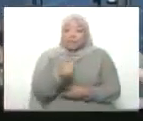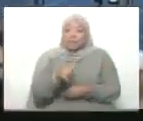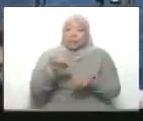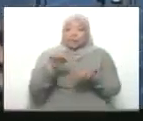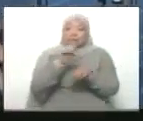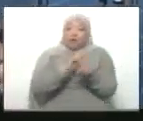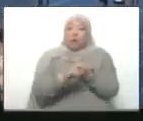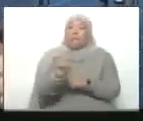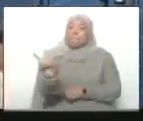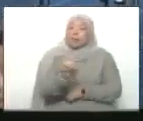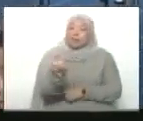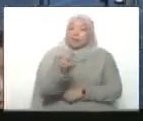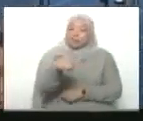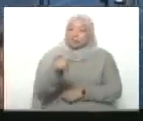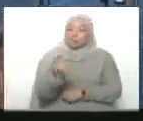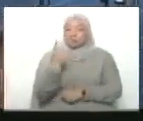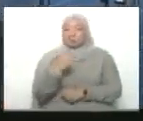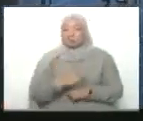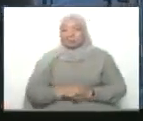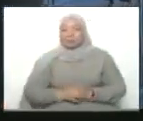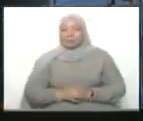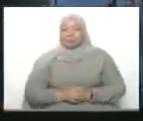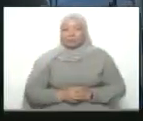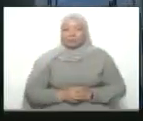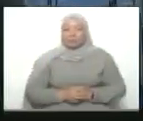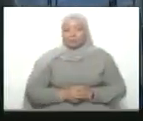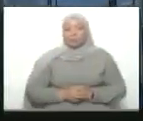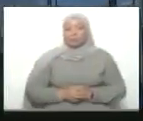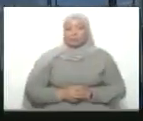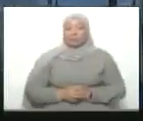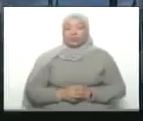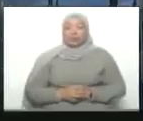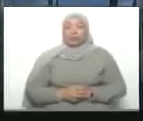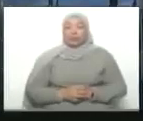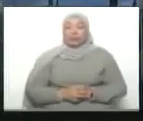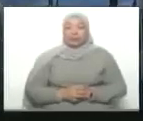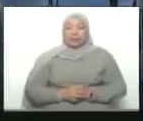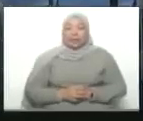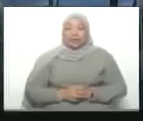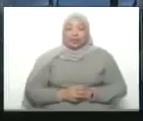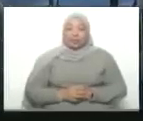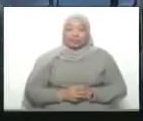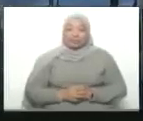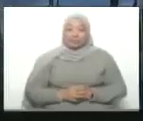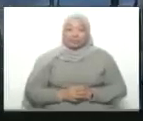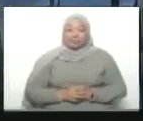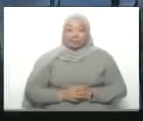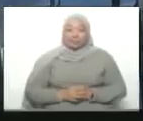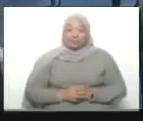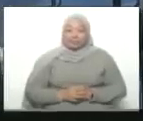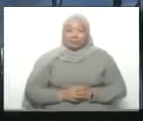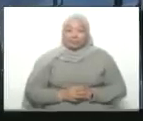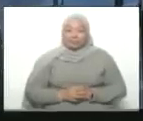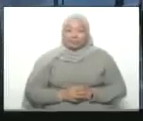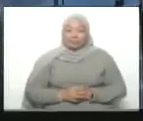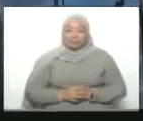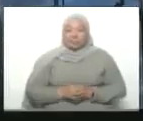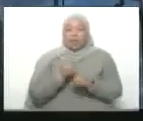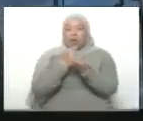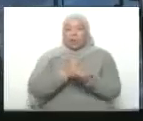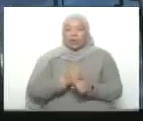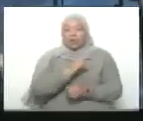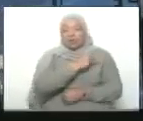come to Venezuela. Esta es mi primera vez en Latinoamérica y en Venezuela. Y es un verdadero sueño para mí